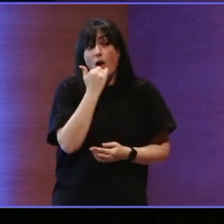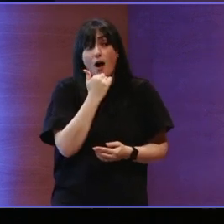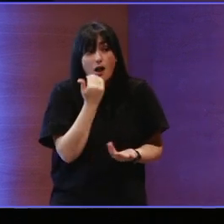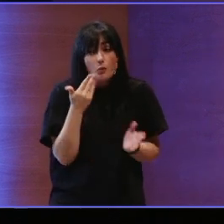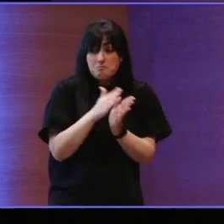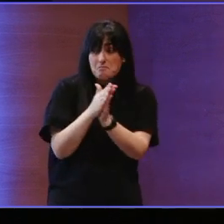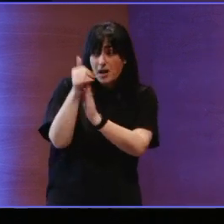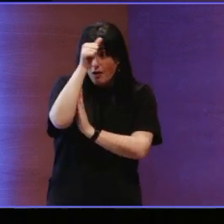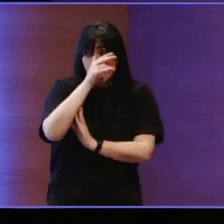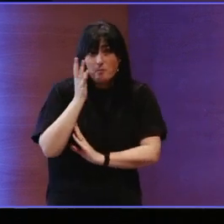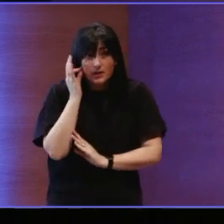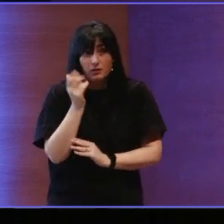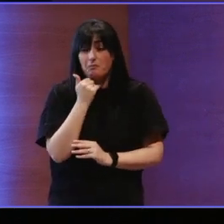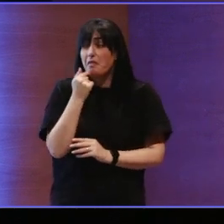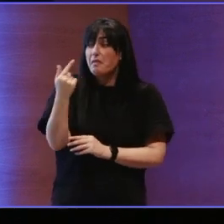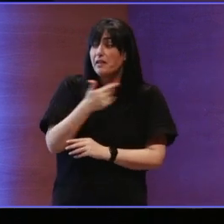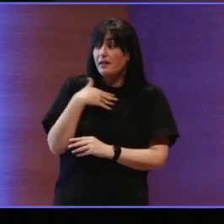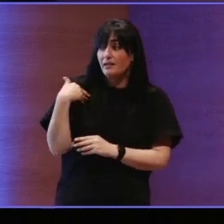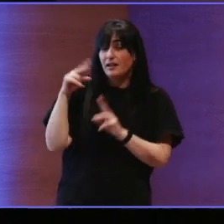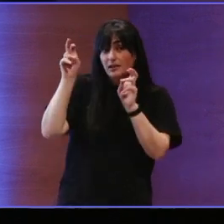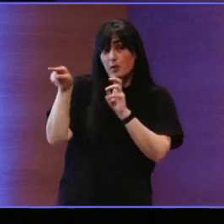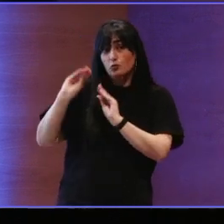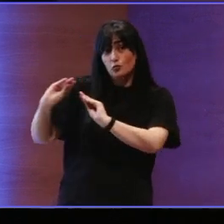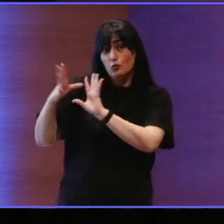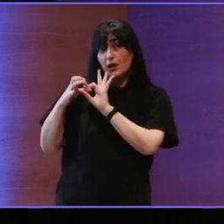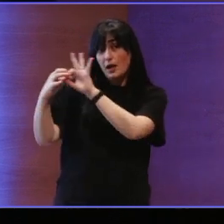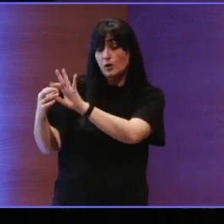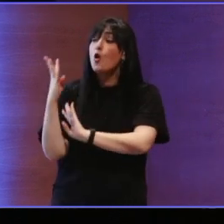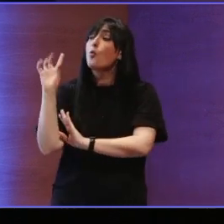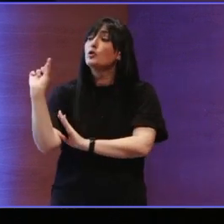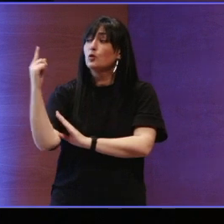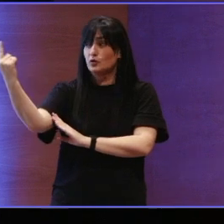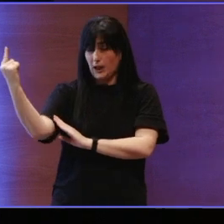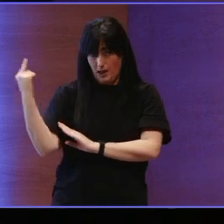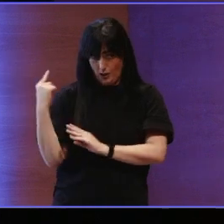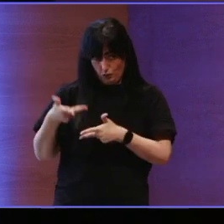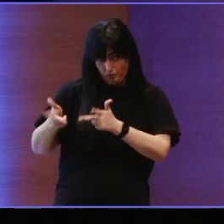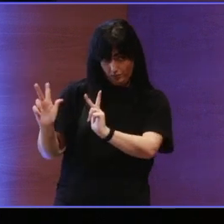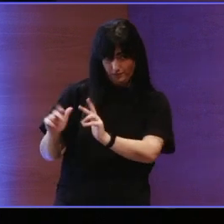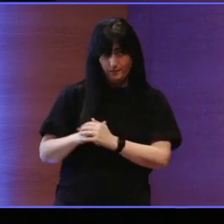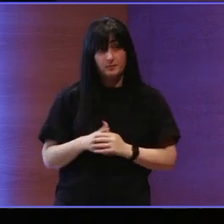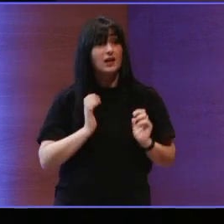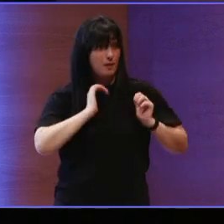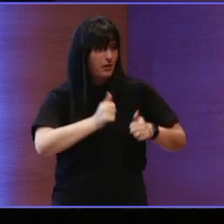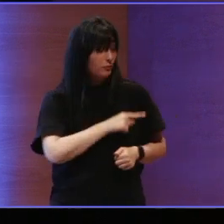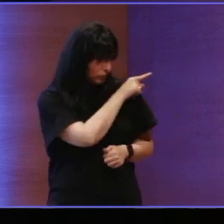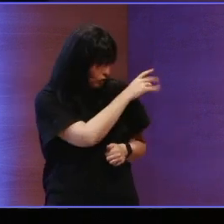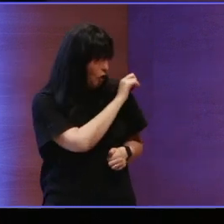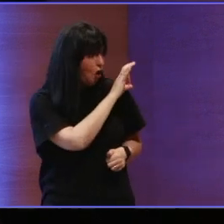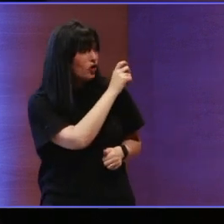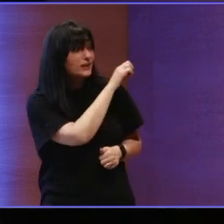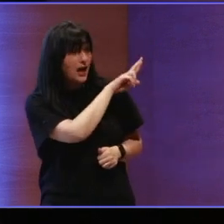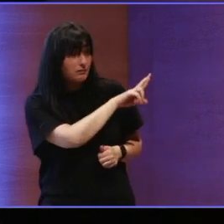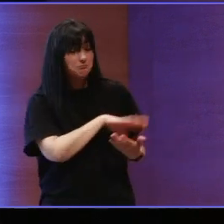otros algo de lo que habéis oído de su debate vamos a dejar 4 minutos a cada uno empezamos ahora por ahí Óscar